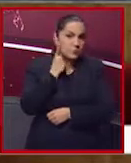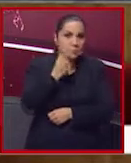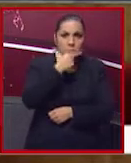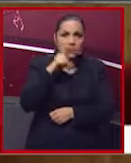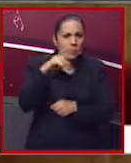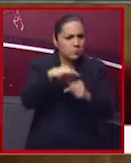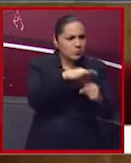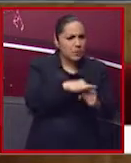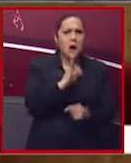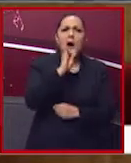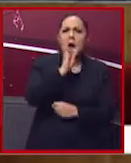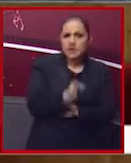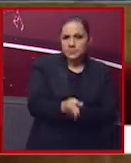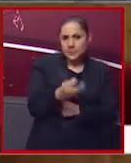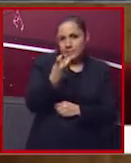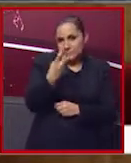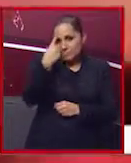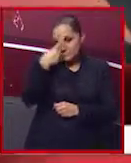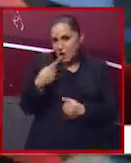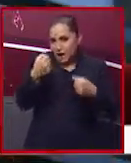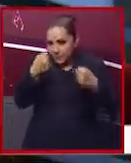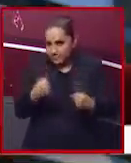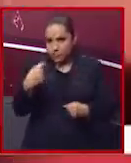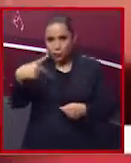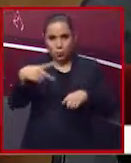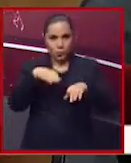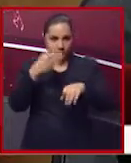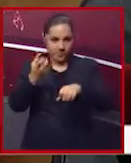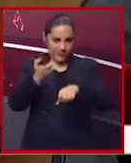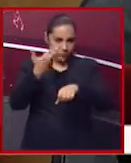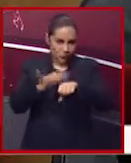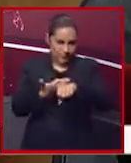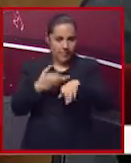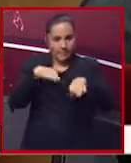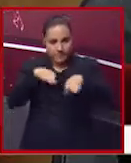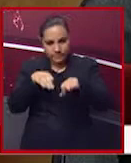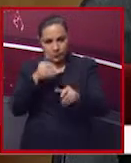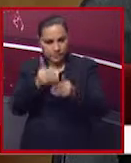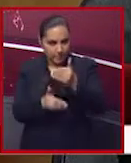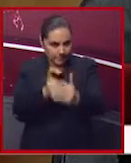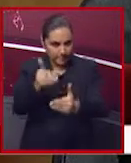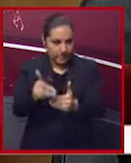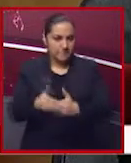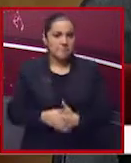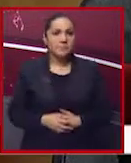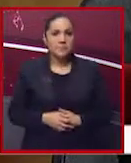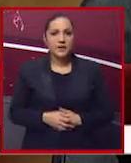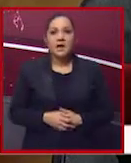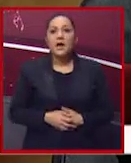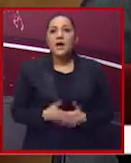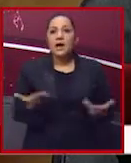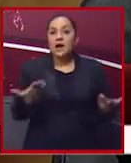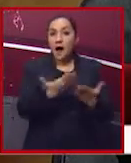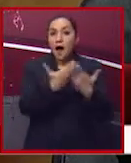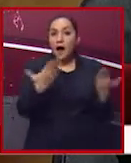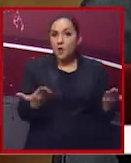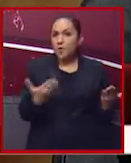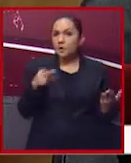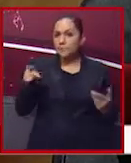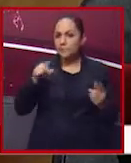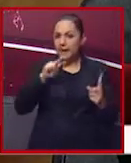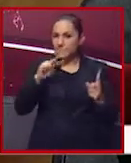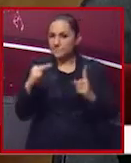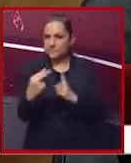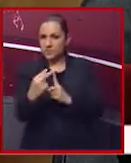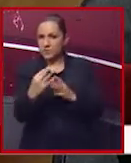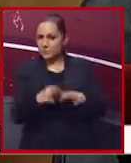certeza sobre la forma de operar de la tesorería. Y un enfoque que es muy relevante que Gafi ha puesto en las